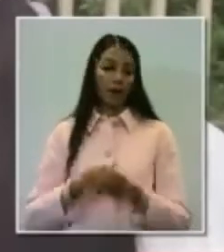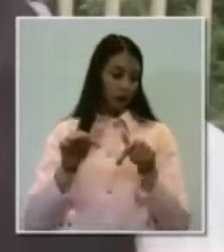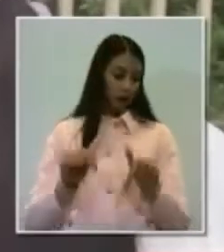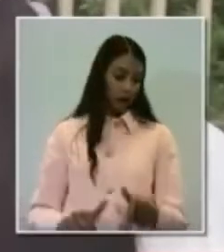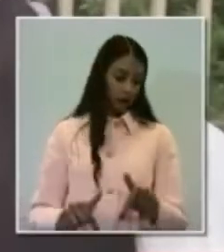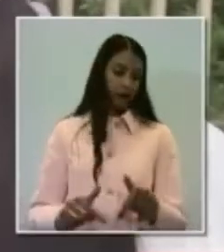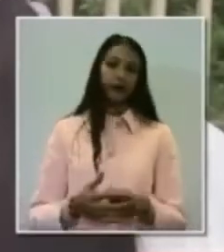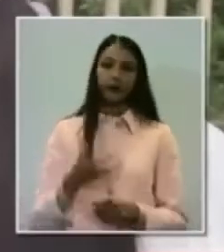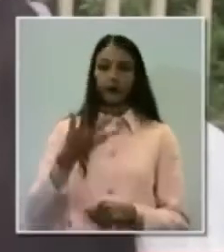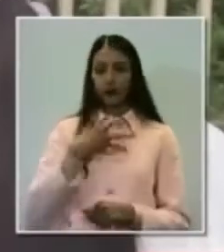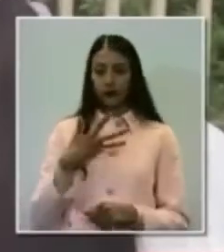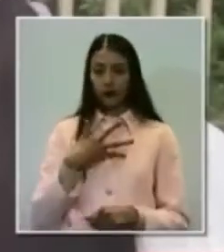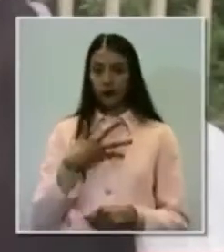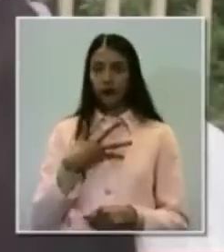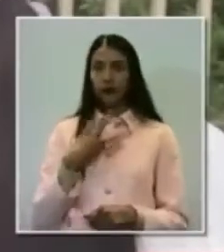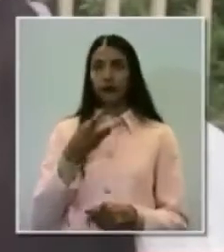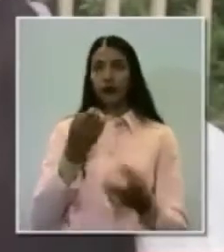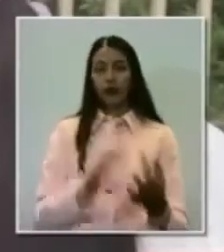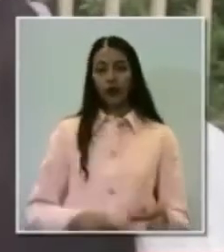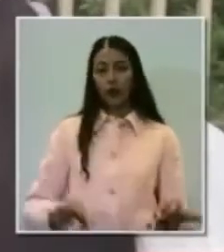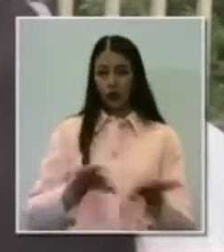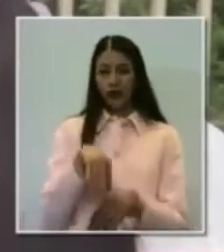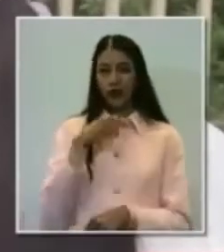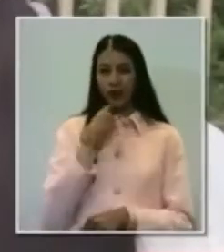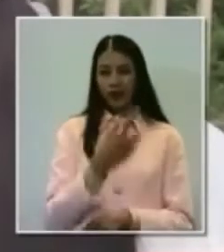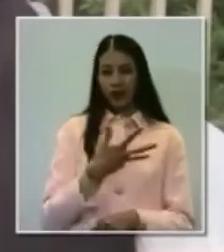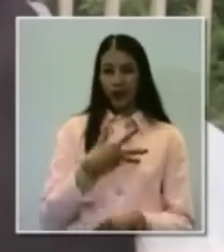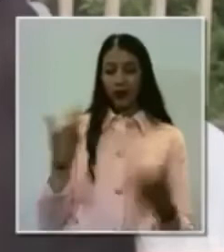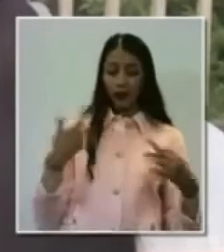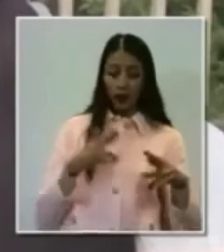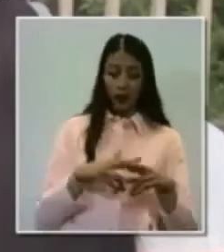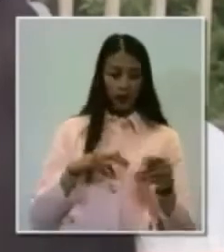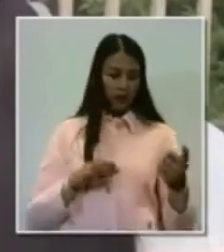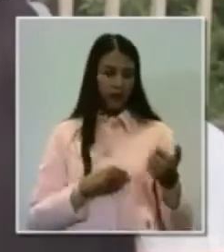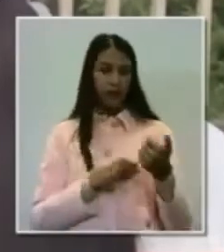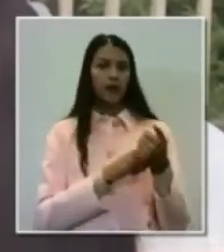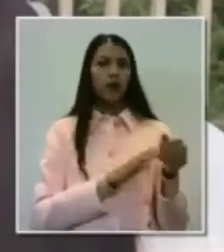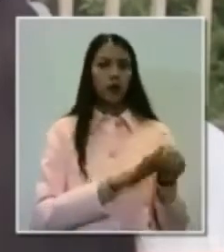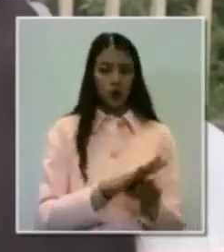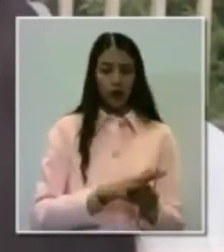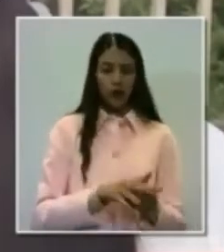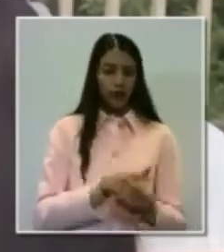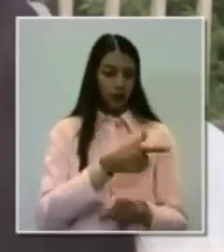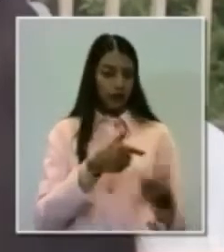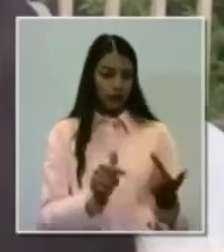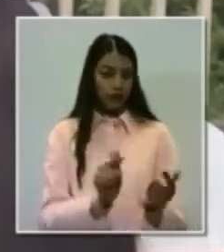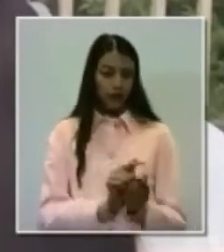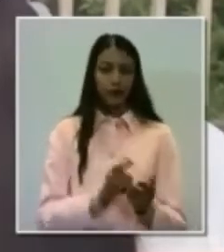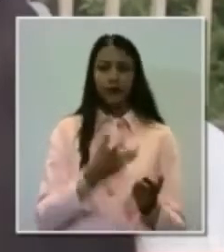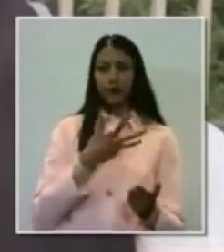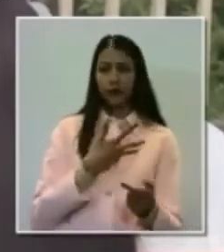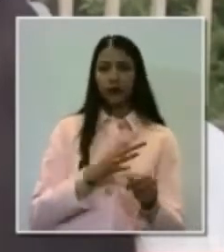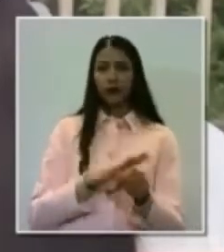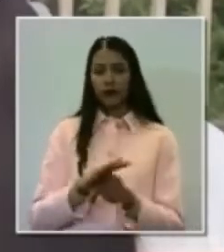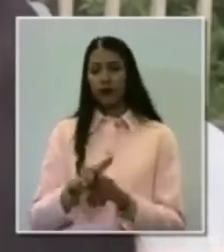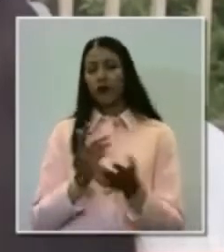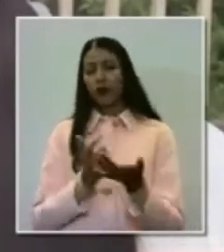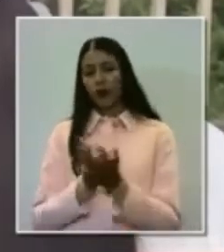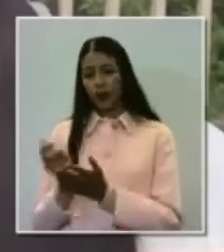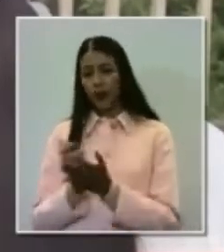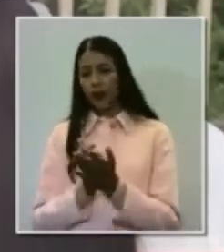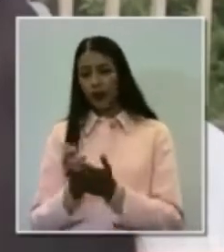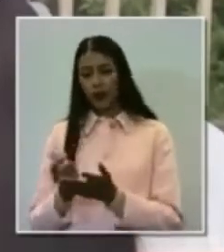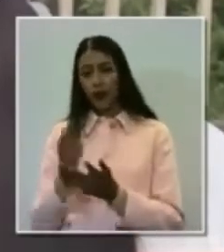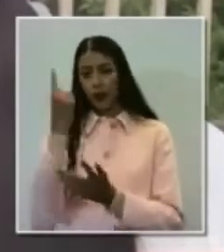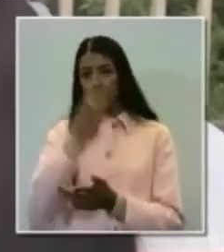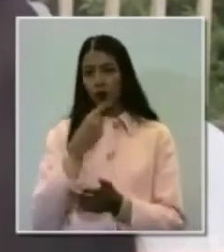Aquí, al existir, es importante señalar que al existir docentes respaldados por los sindicatos que han estado cubriendo horas sin cobrar,